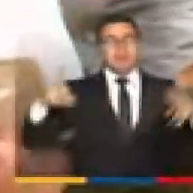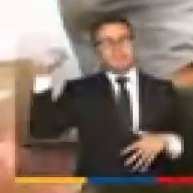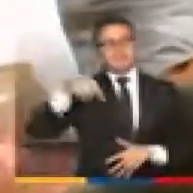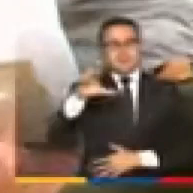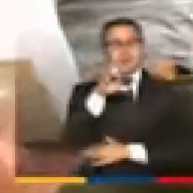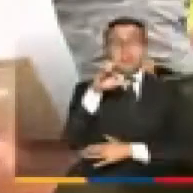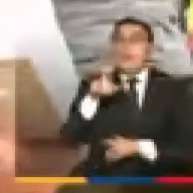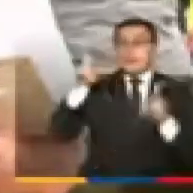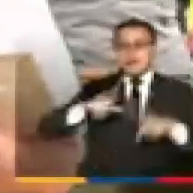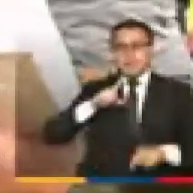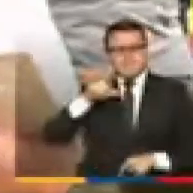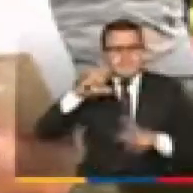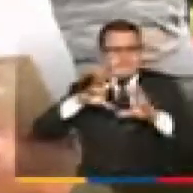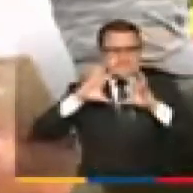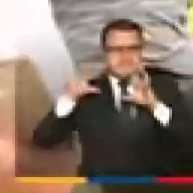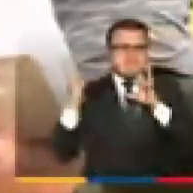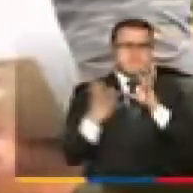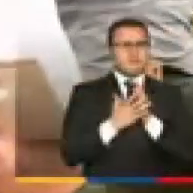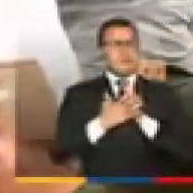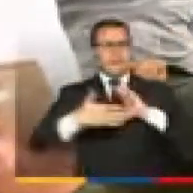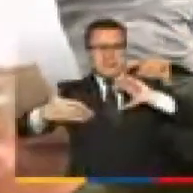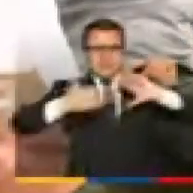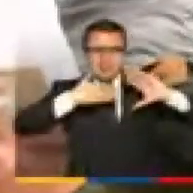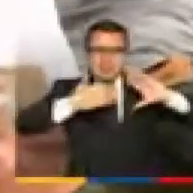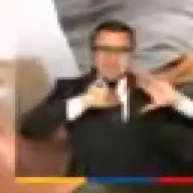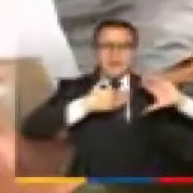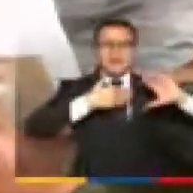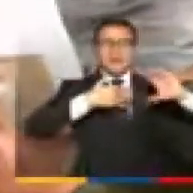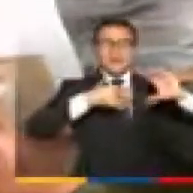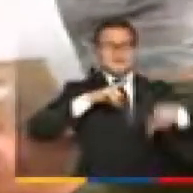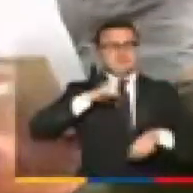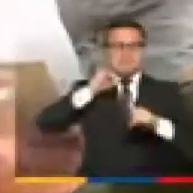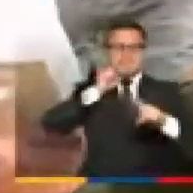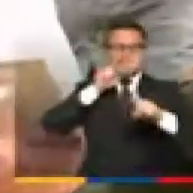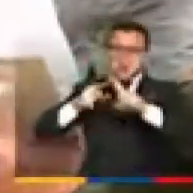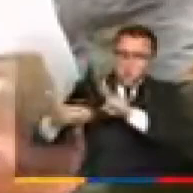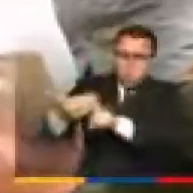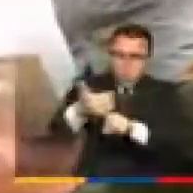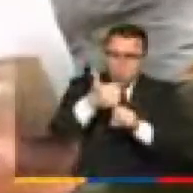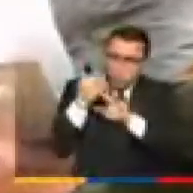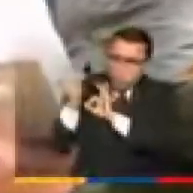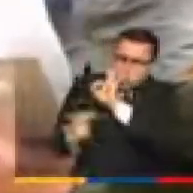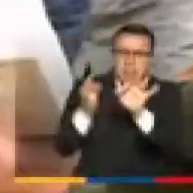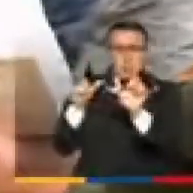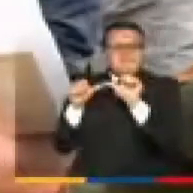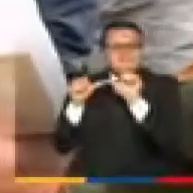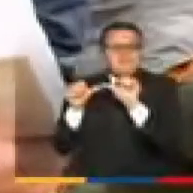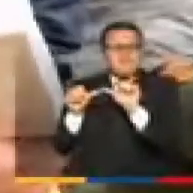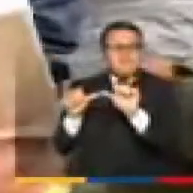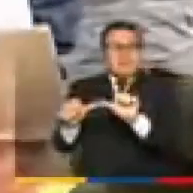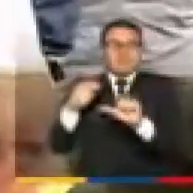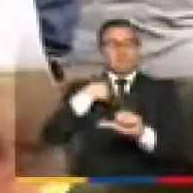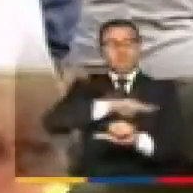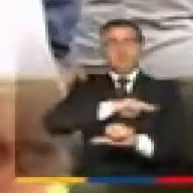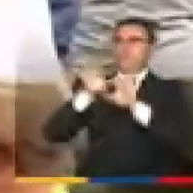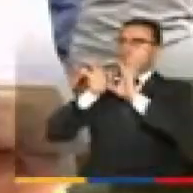cuestiones climáticas y de conservación. Seguiremos colaborando con el